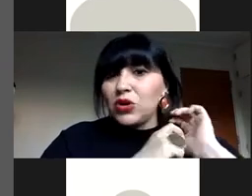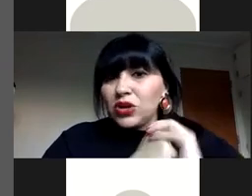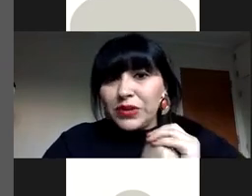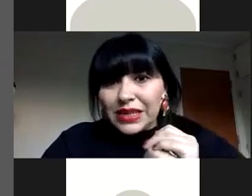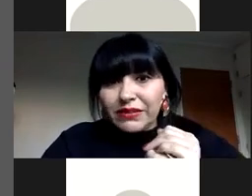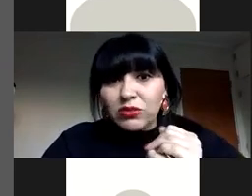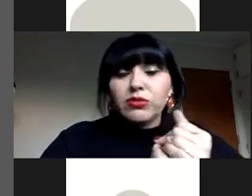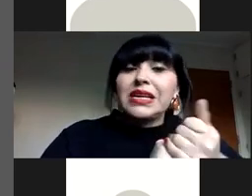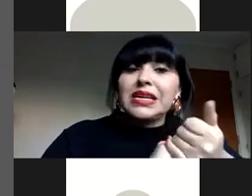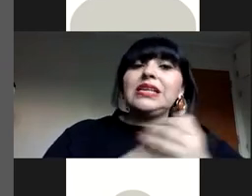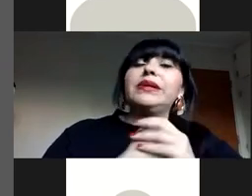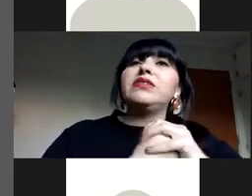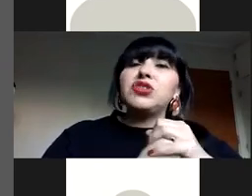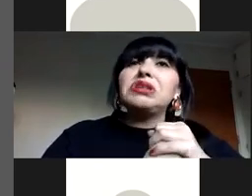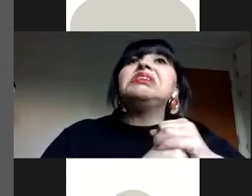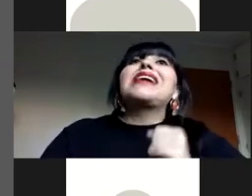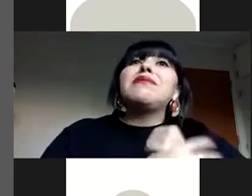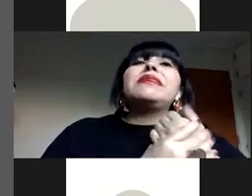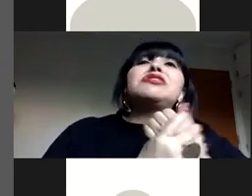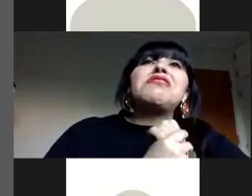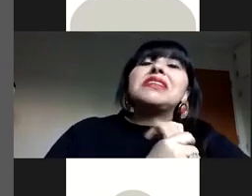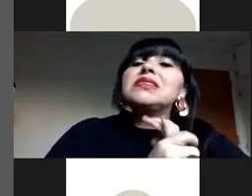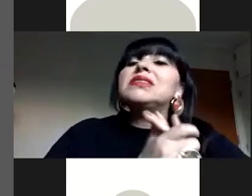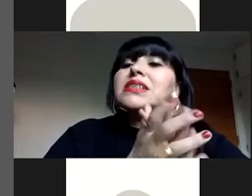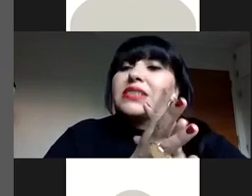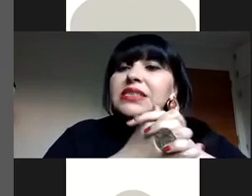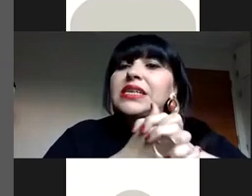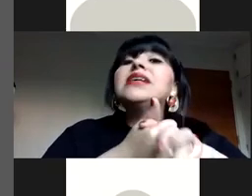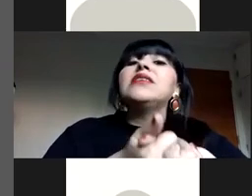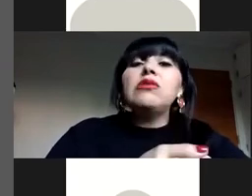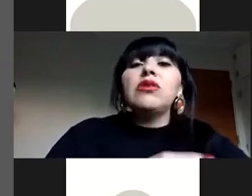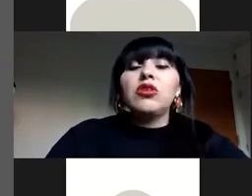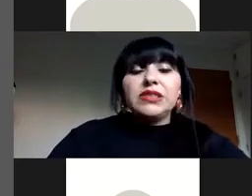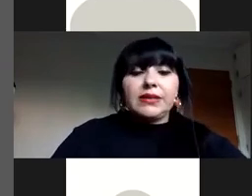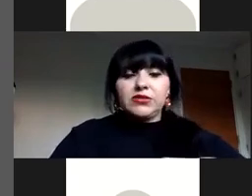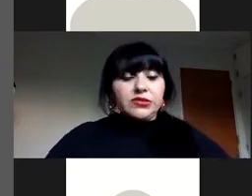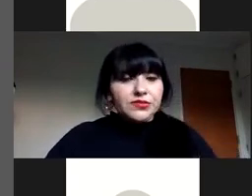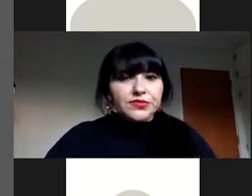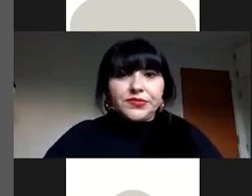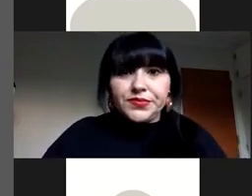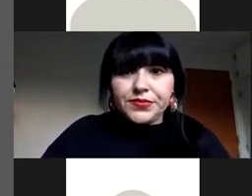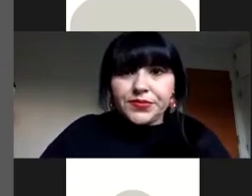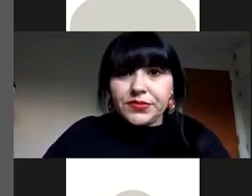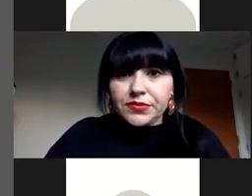que los quiero invitar a ver un reportaje en Megavisión, que a mí me pareció bastante interesante, y luego lo comentamos.